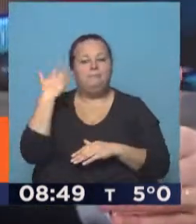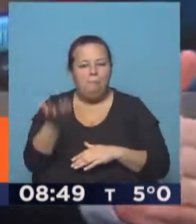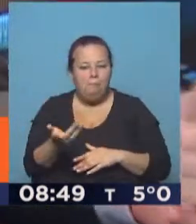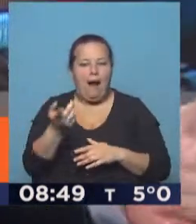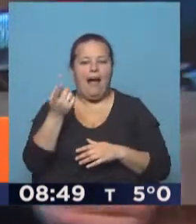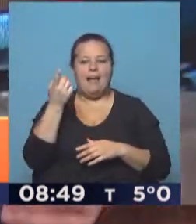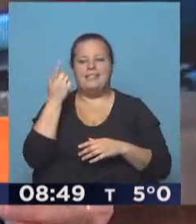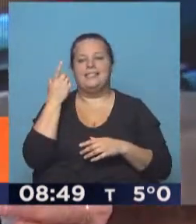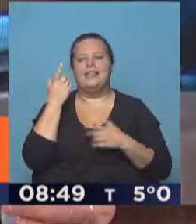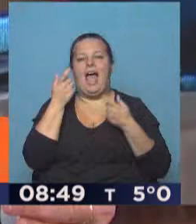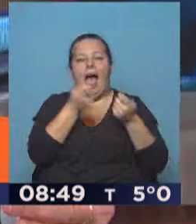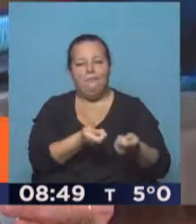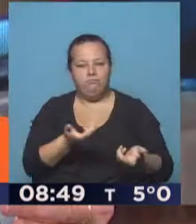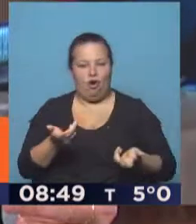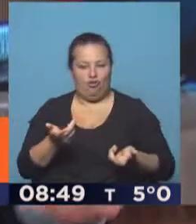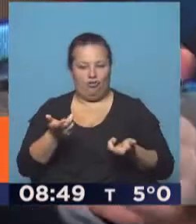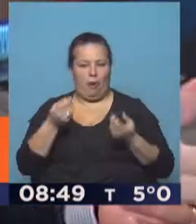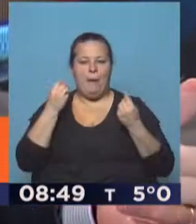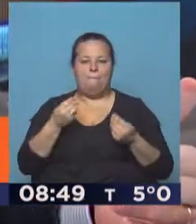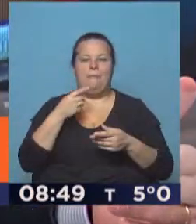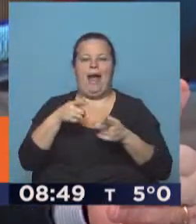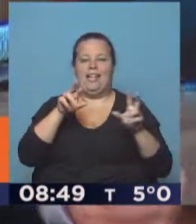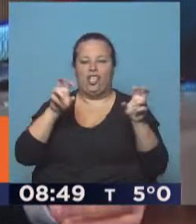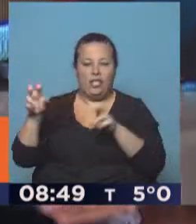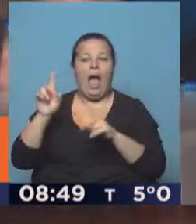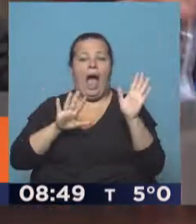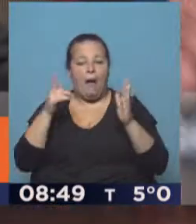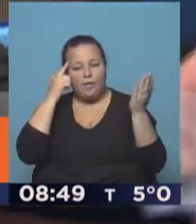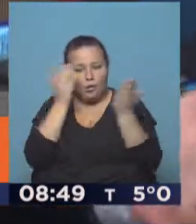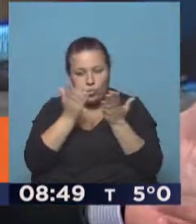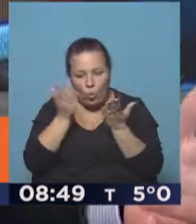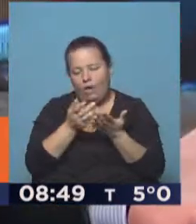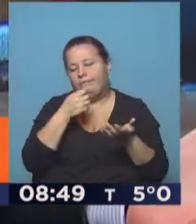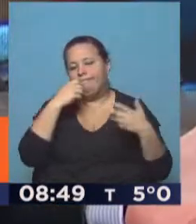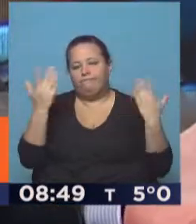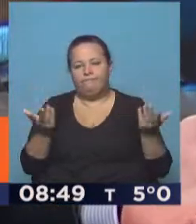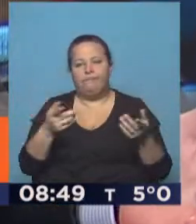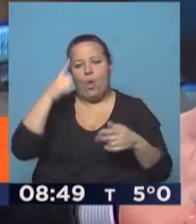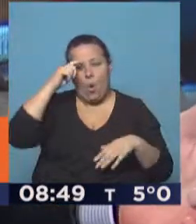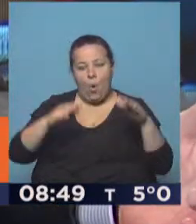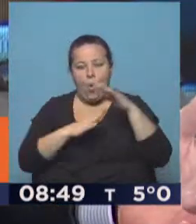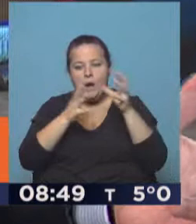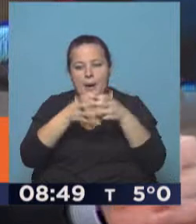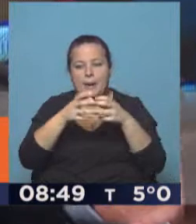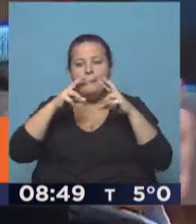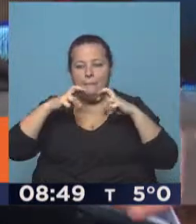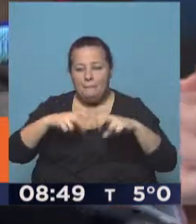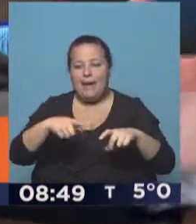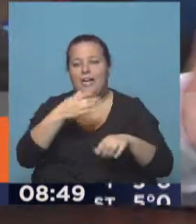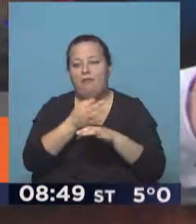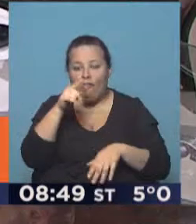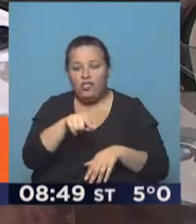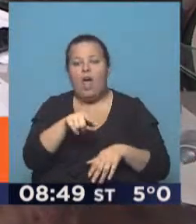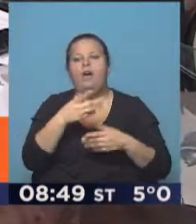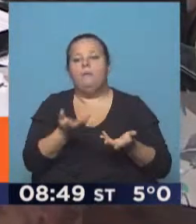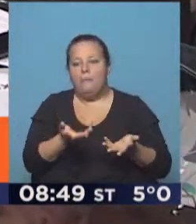recursos de soporte, ¿no es cierto?, para encarar estas causas. Porque a veces analizar, ¿no es cierto?, la Corte tiene un cuerpo de peritos, pero bueno, quizás